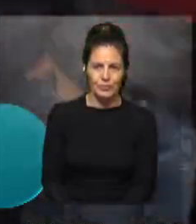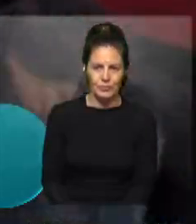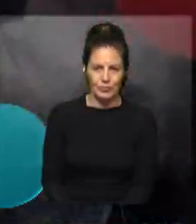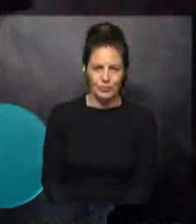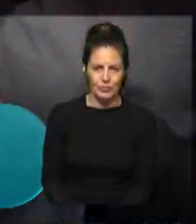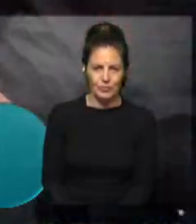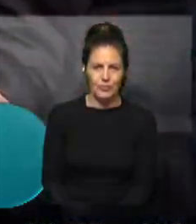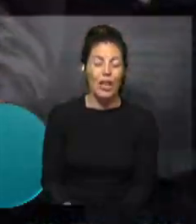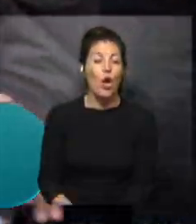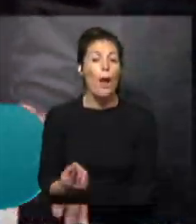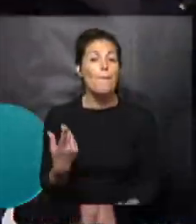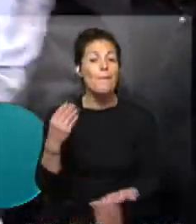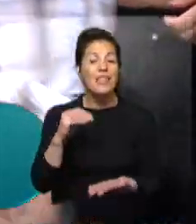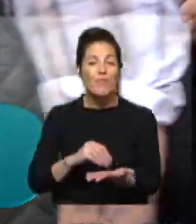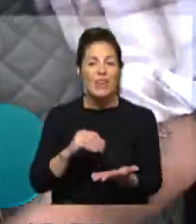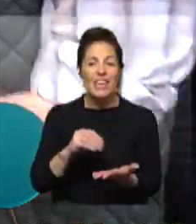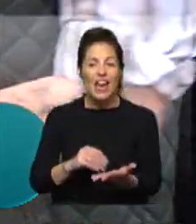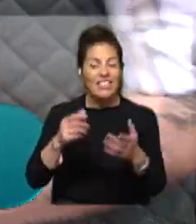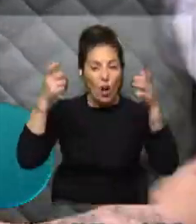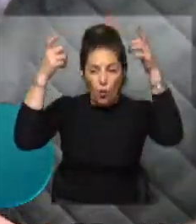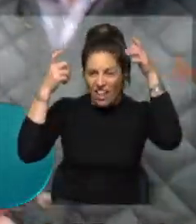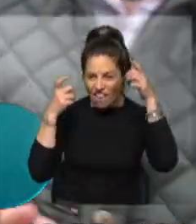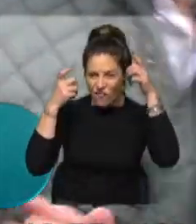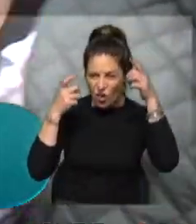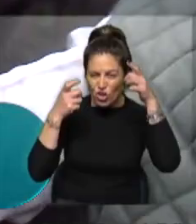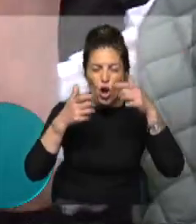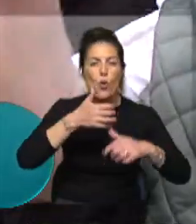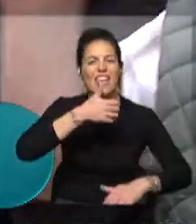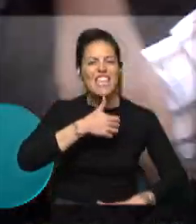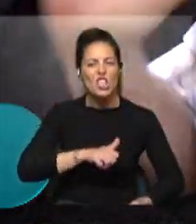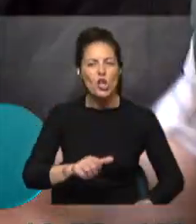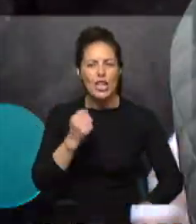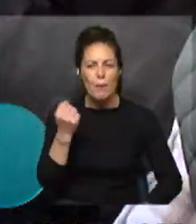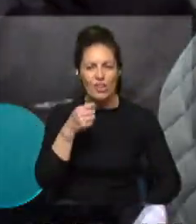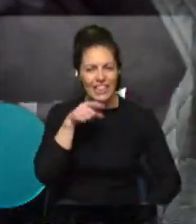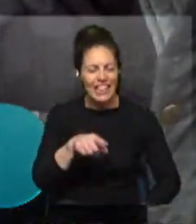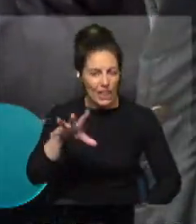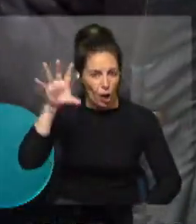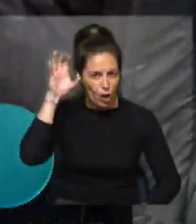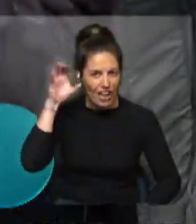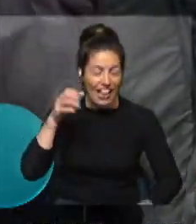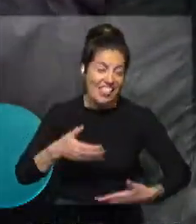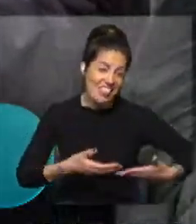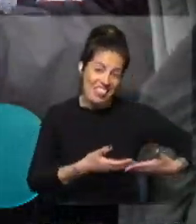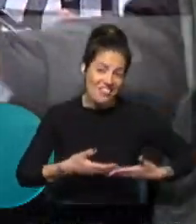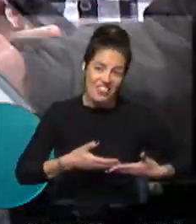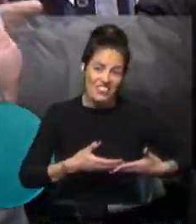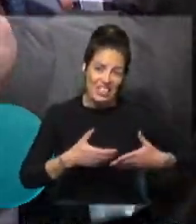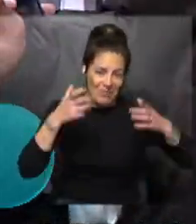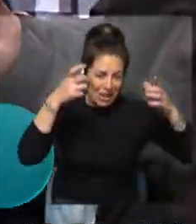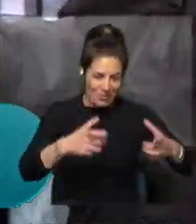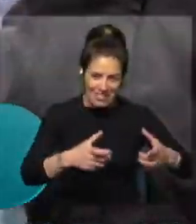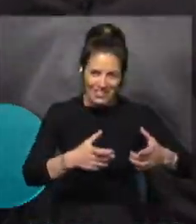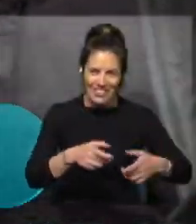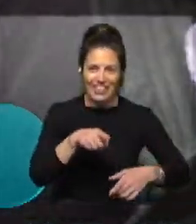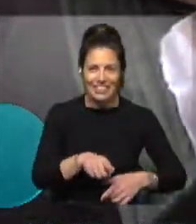Matías, ¿cuándo fue la primera vez que te colocaste vos una boina? Hay una anécdota importante ahí. No, ¿te acordás o no? De bebé, como quien sea, me la pusieron ahí. Sí, hermano,